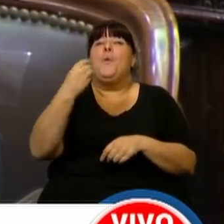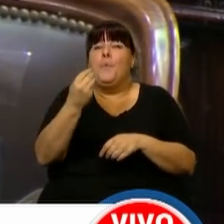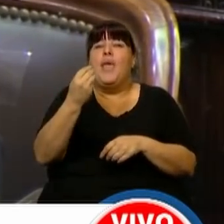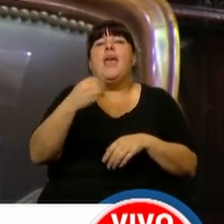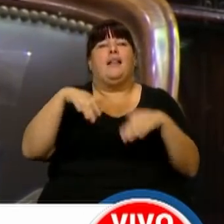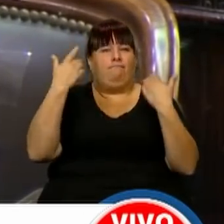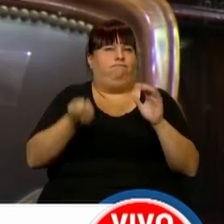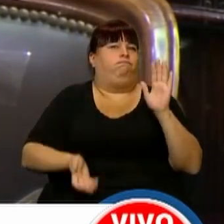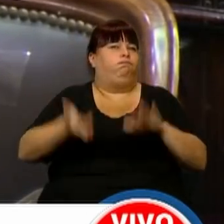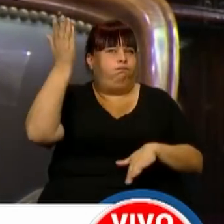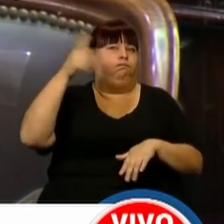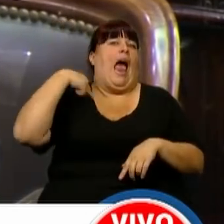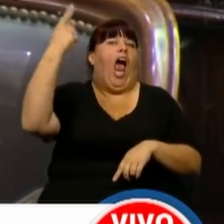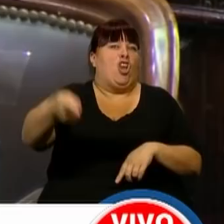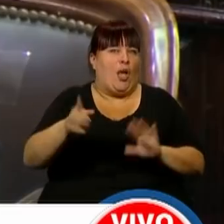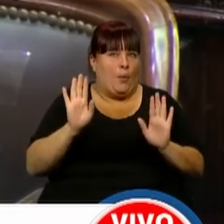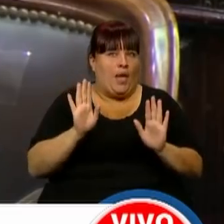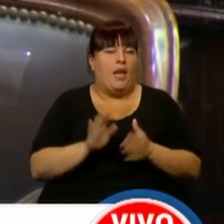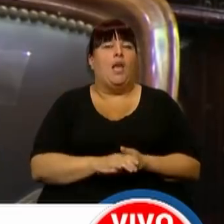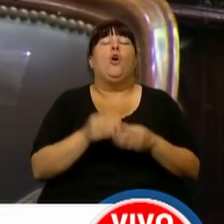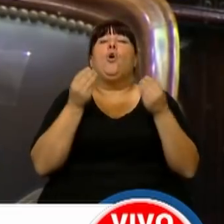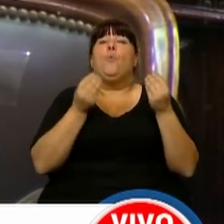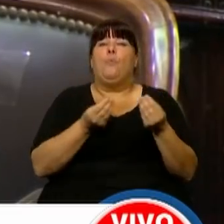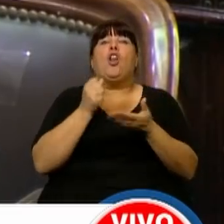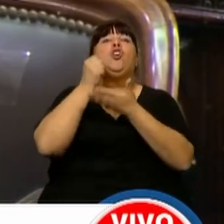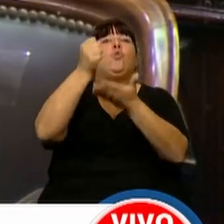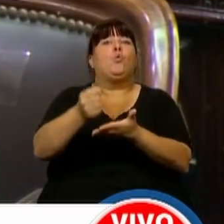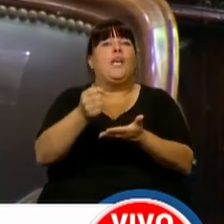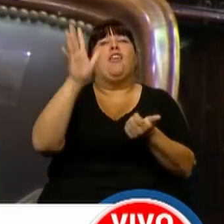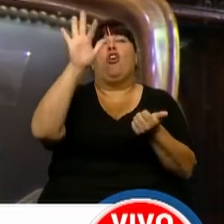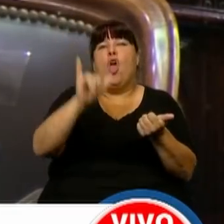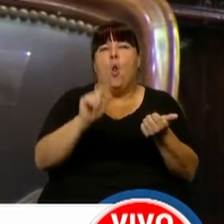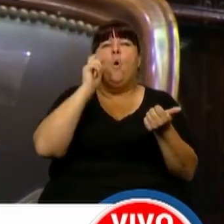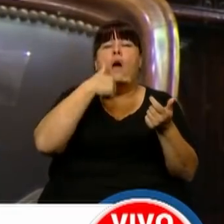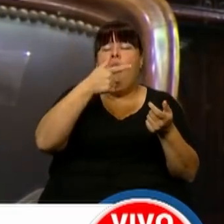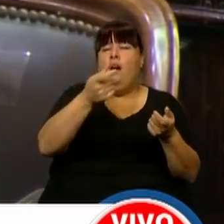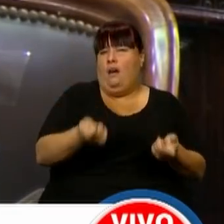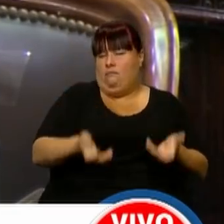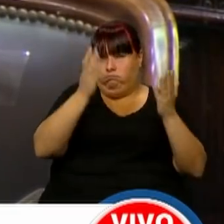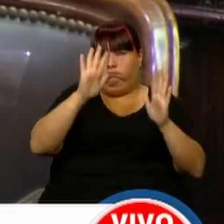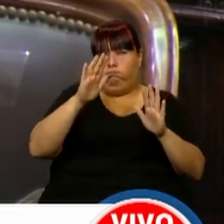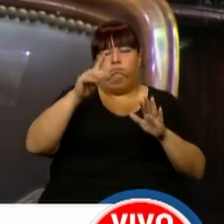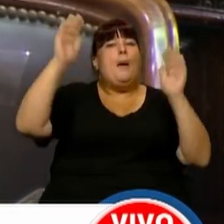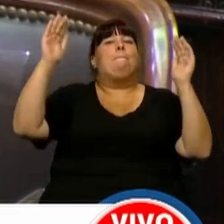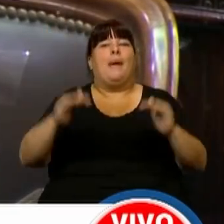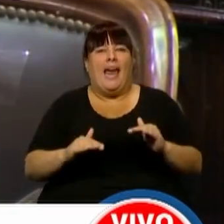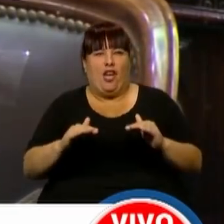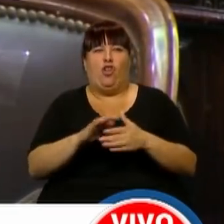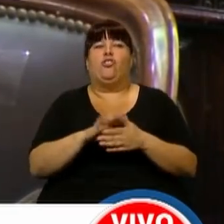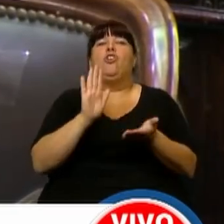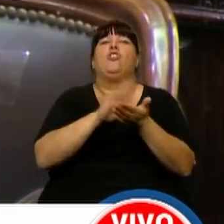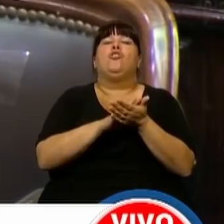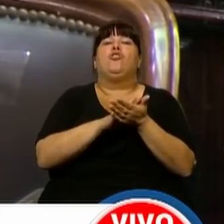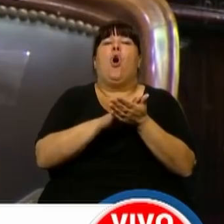va a haber un fuerte incremento tarifario el año que viene porque los subsidios a la energía crecen, mejor dicho, decrecen en